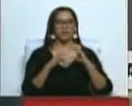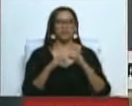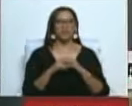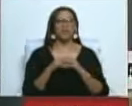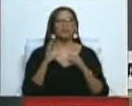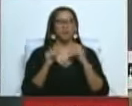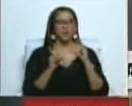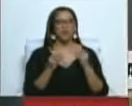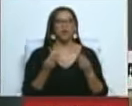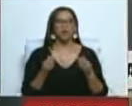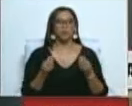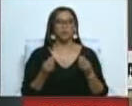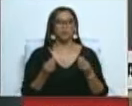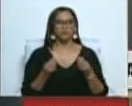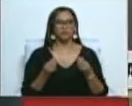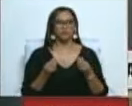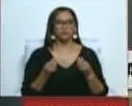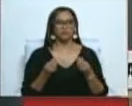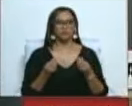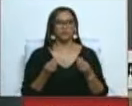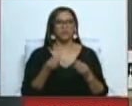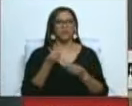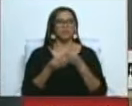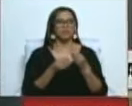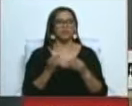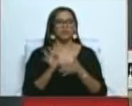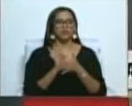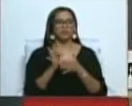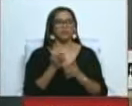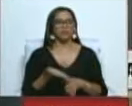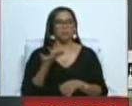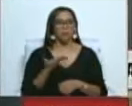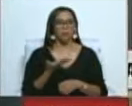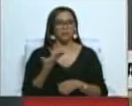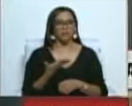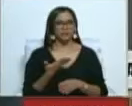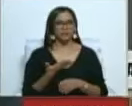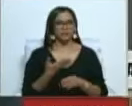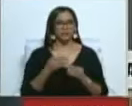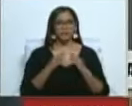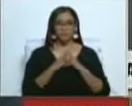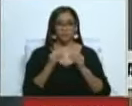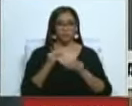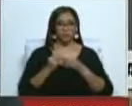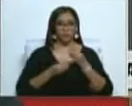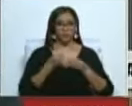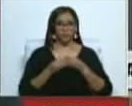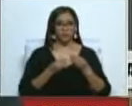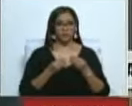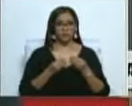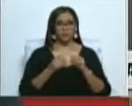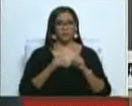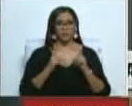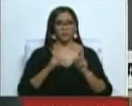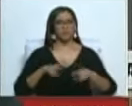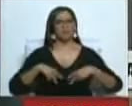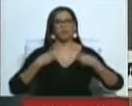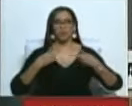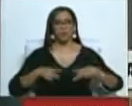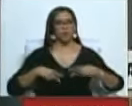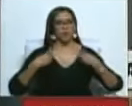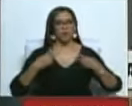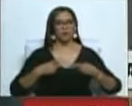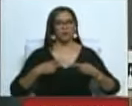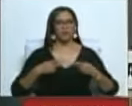hablado bastante. Se jugó un papel importante, todo lo que hemos hecho, pero tenemos que renovarnos.